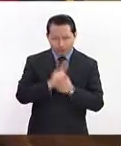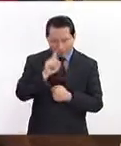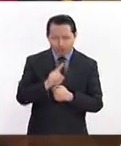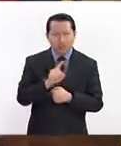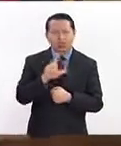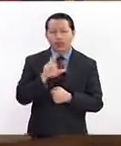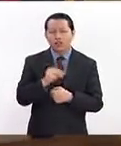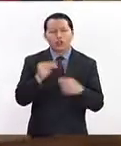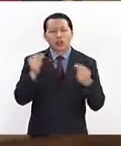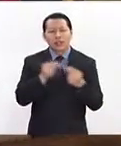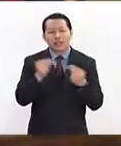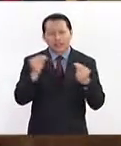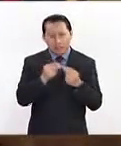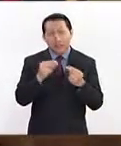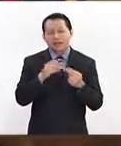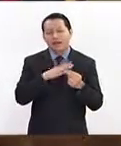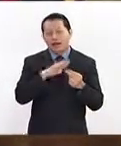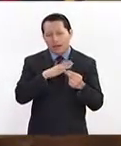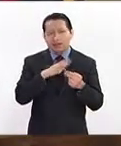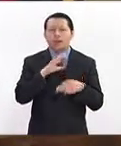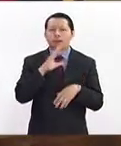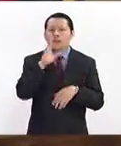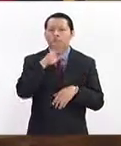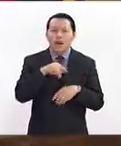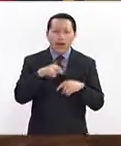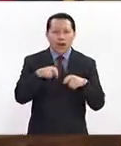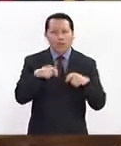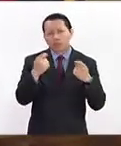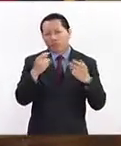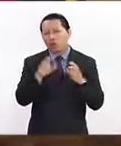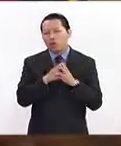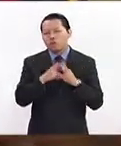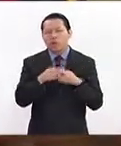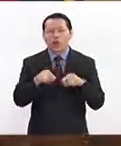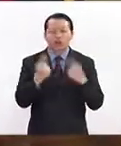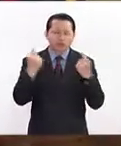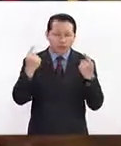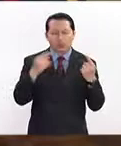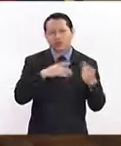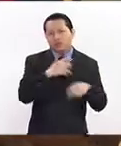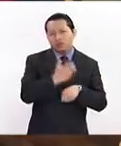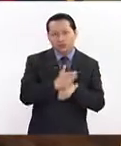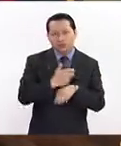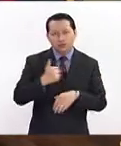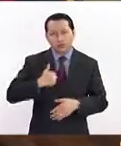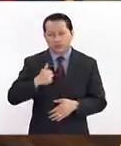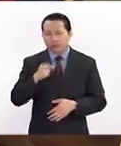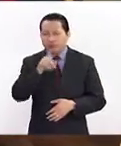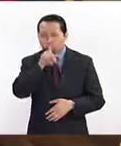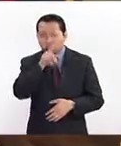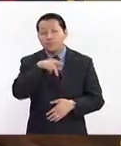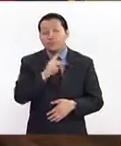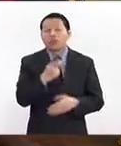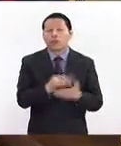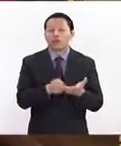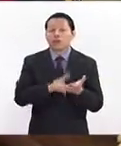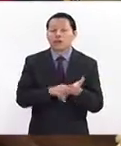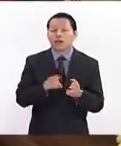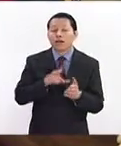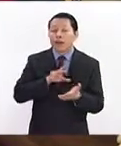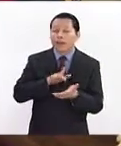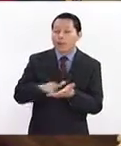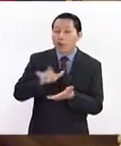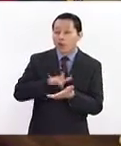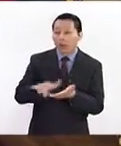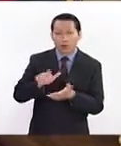necesidad de pelearse entre Estados Unidos y Canadá, pero por otro lado pues también está este apoyo y este respaldo que